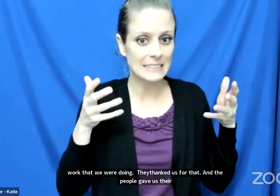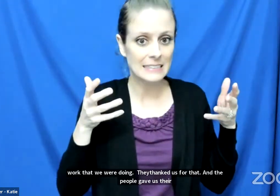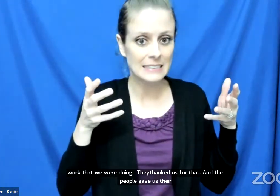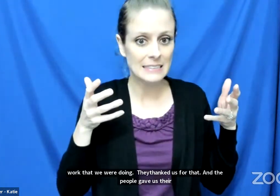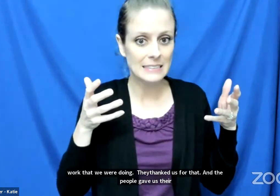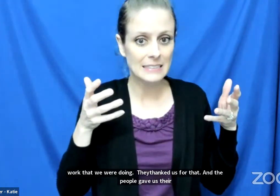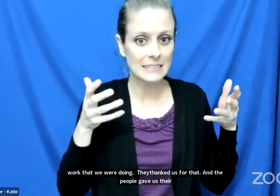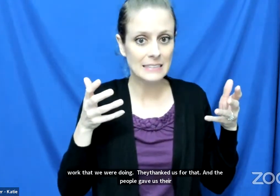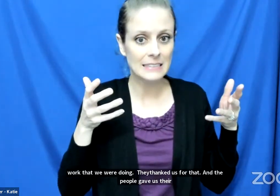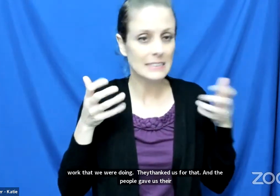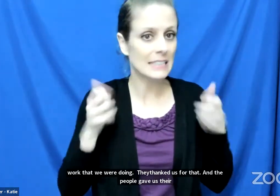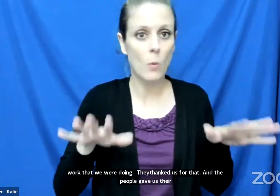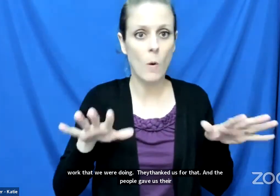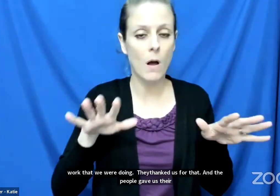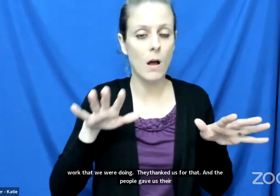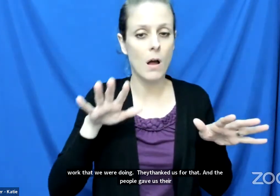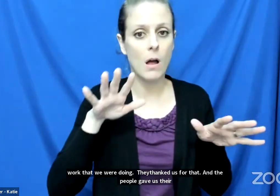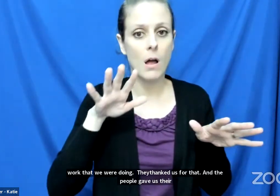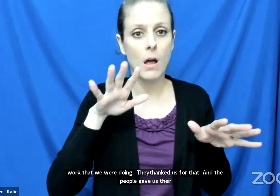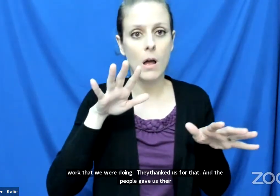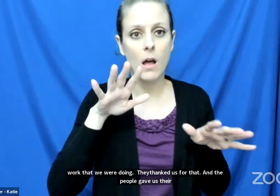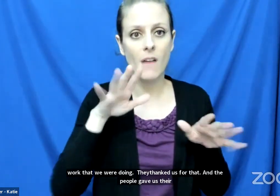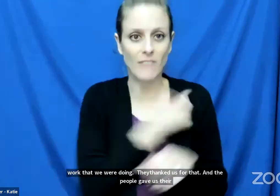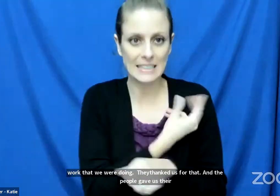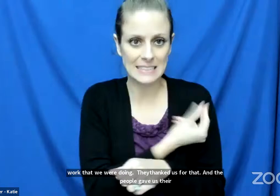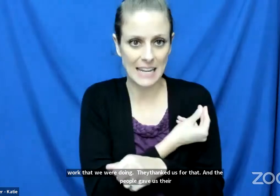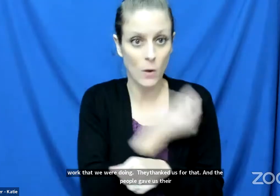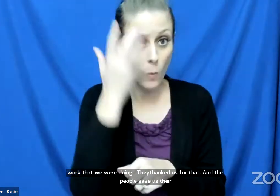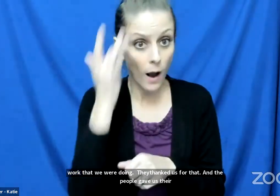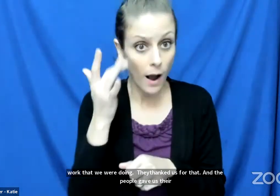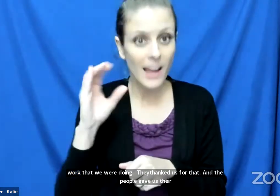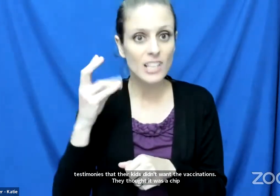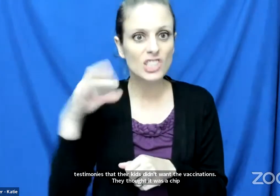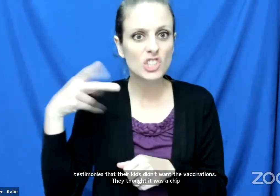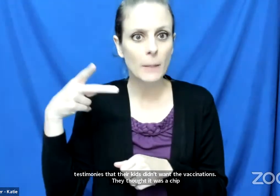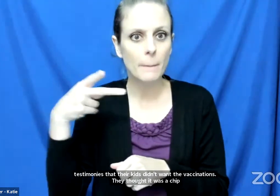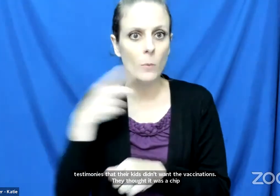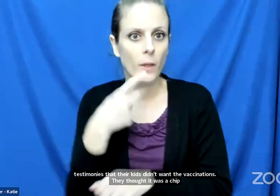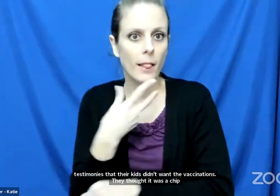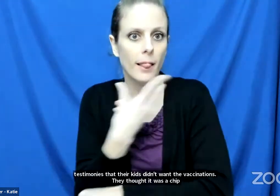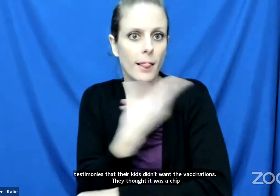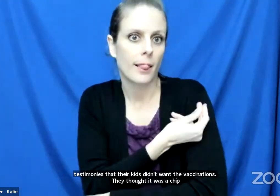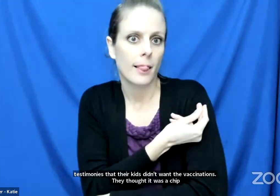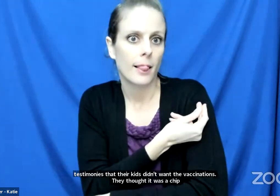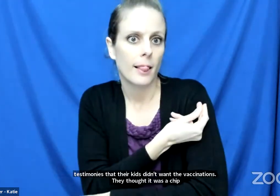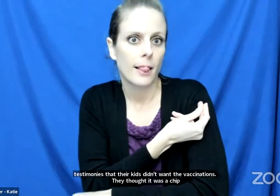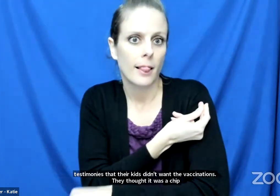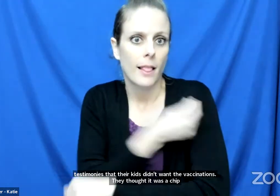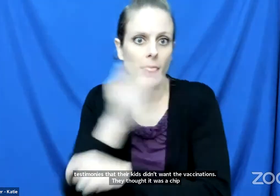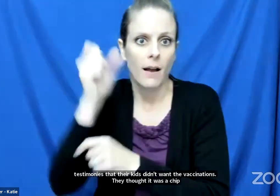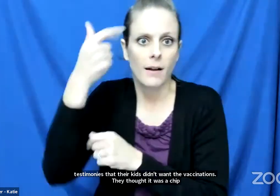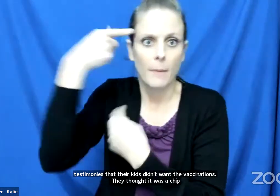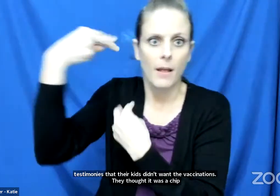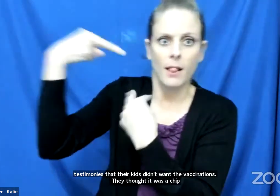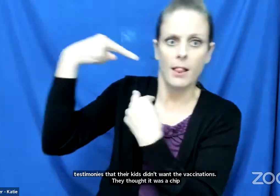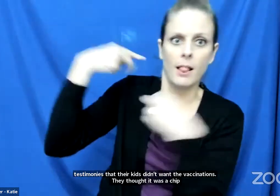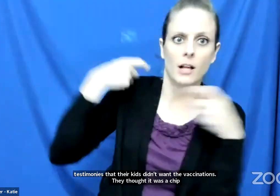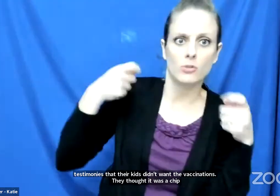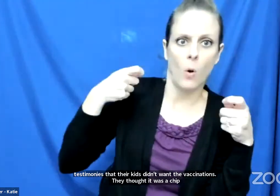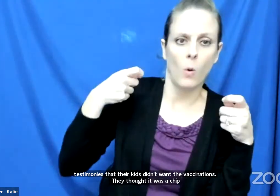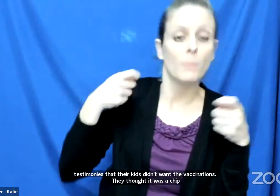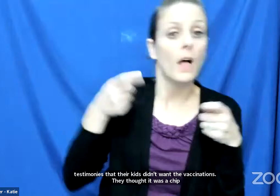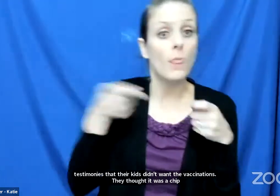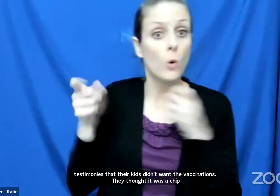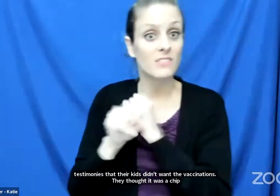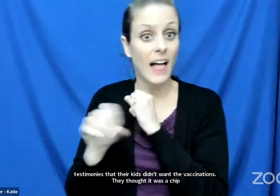ser controlados por el gobierno. Al darles nosotros las hojas a los familiares, algunos de ellos